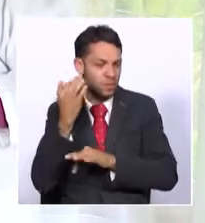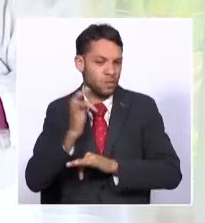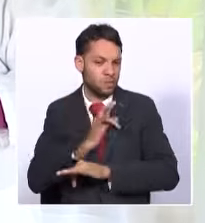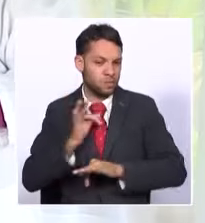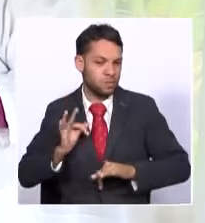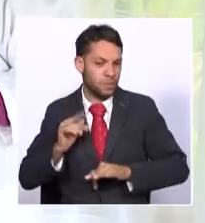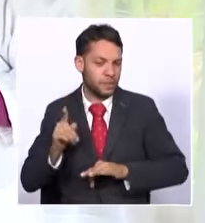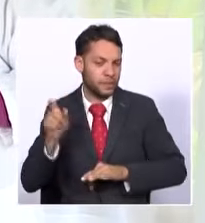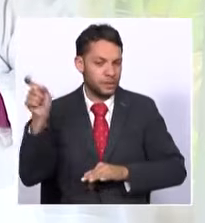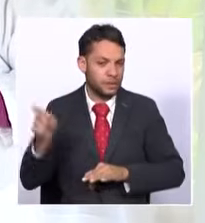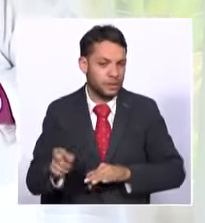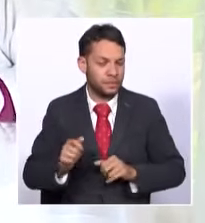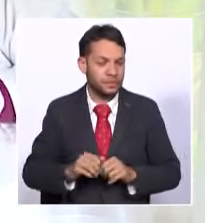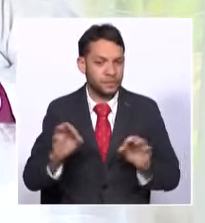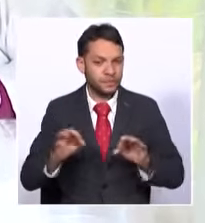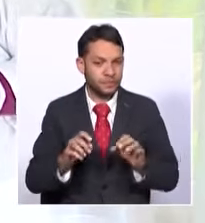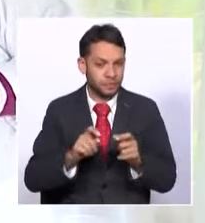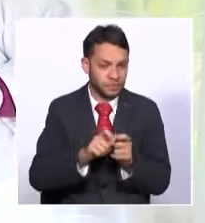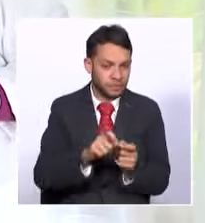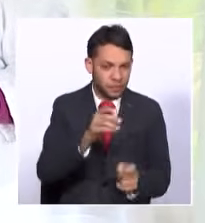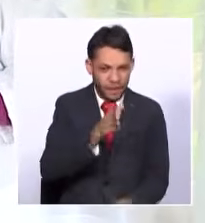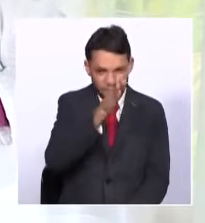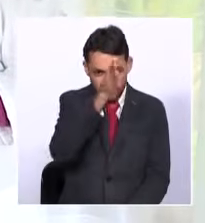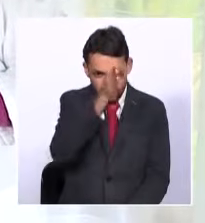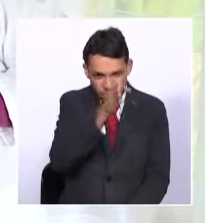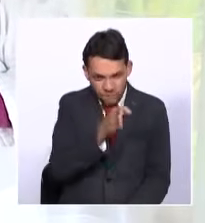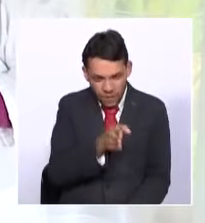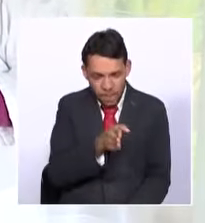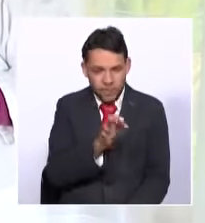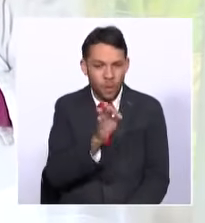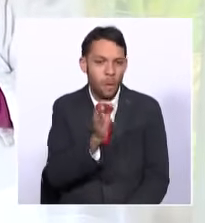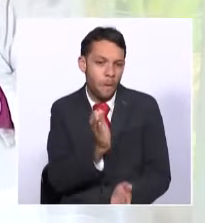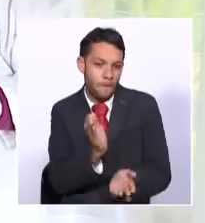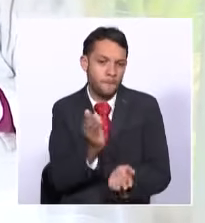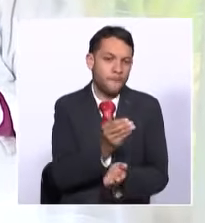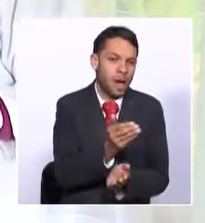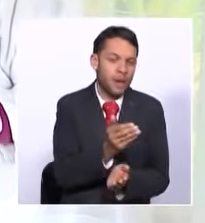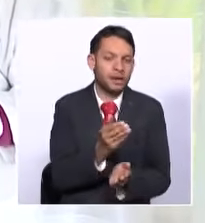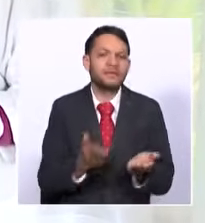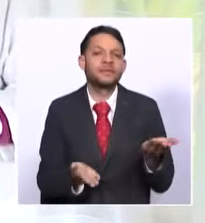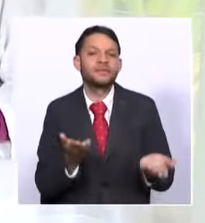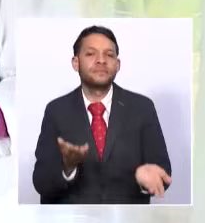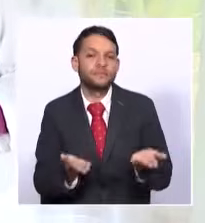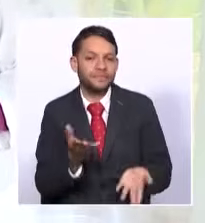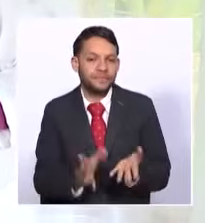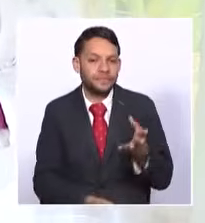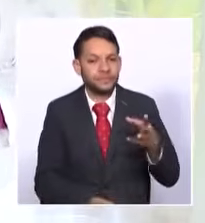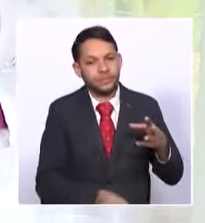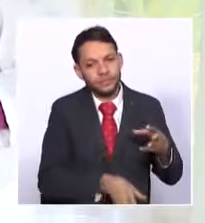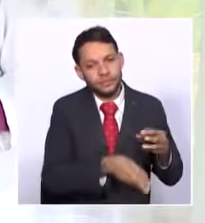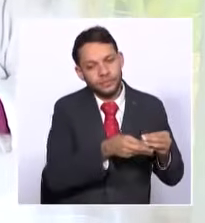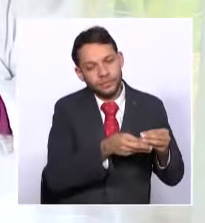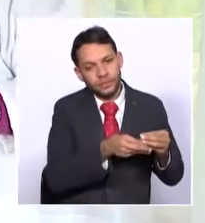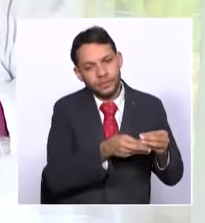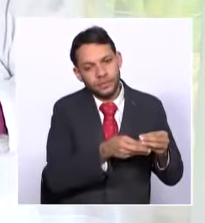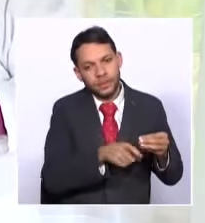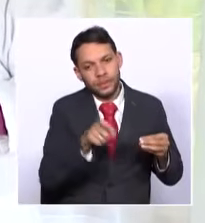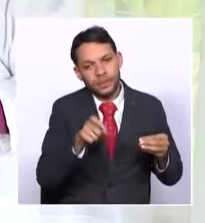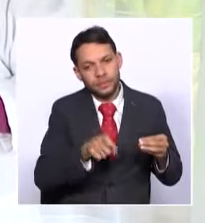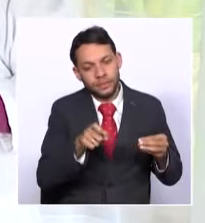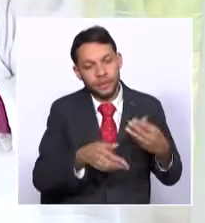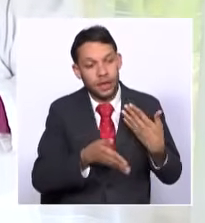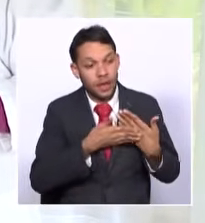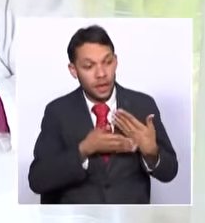Si está muy enderezada, si está muy torcida, si está para un lado o para el otro. Y adicionalmente le mando a comprobar lo que él me dijo en